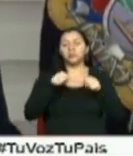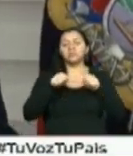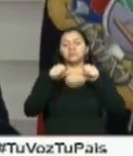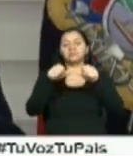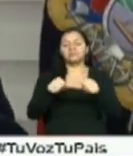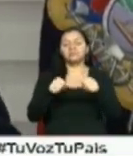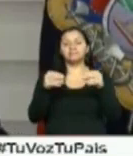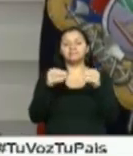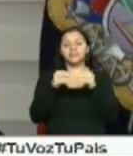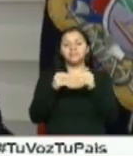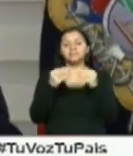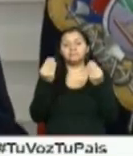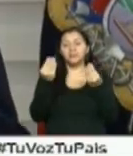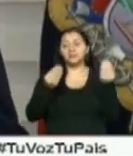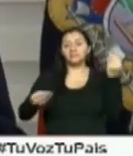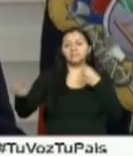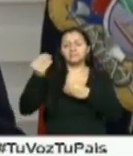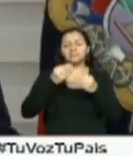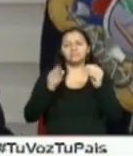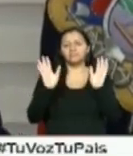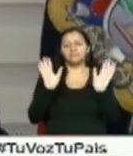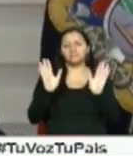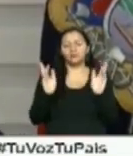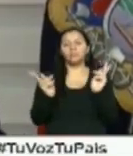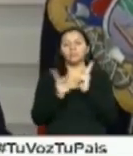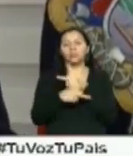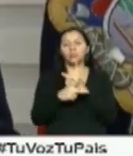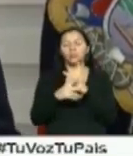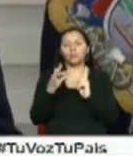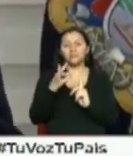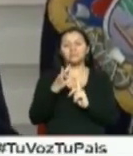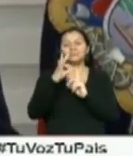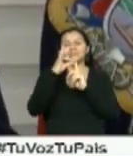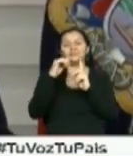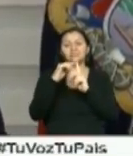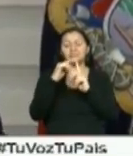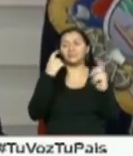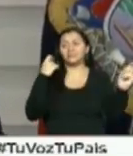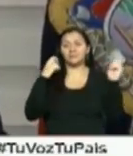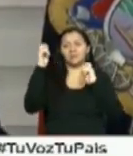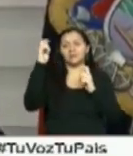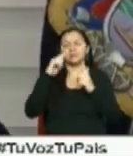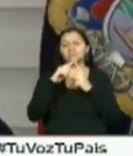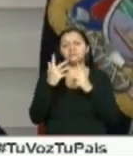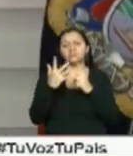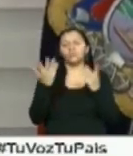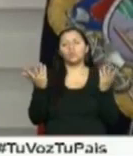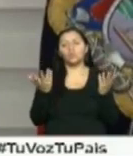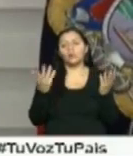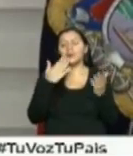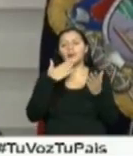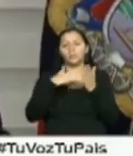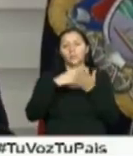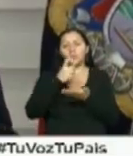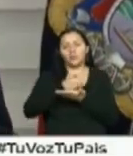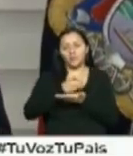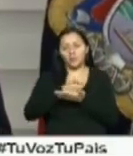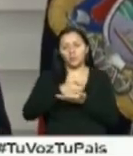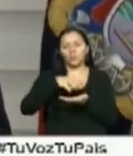evitar desviación de comercio en productos estrella de exportación ecuatoriana, como por ejemplo el caso del camarón, el